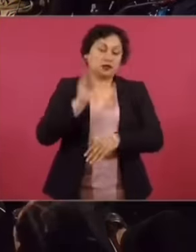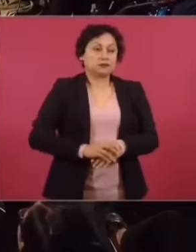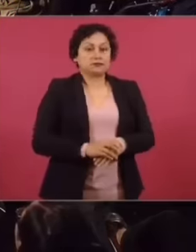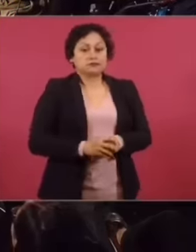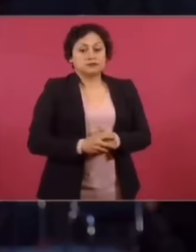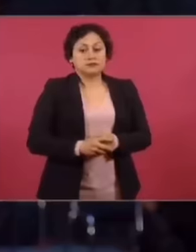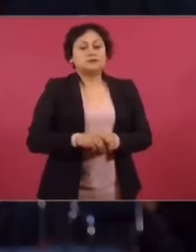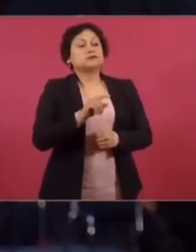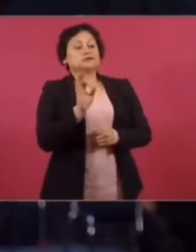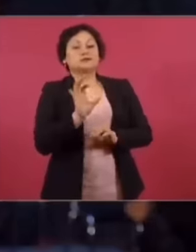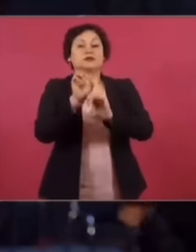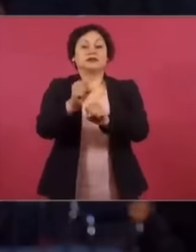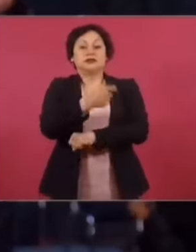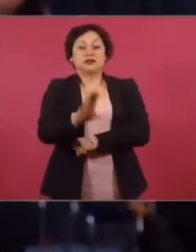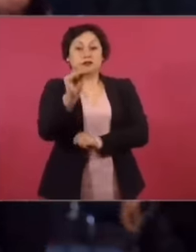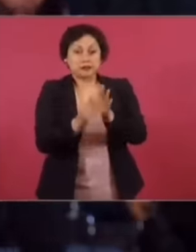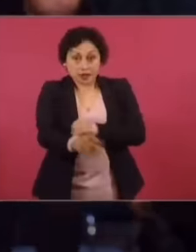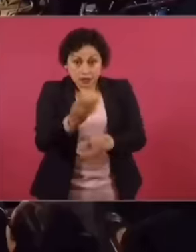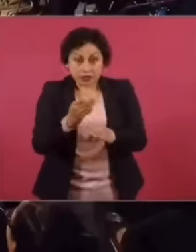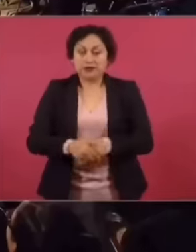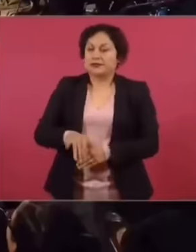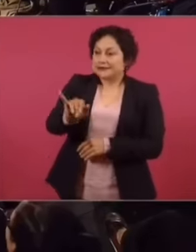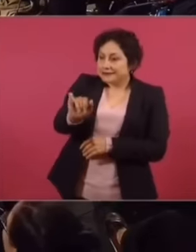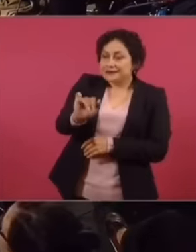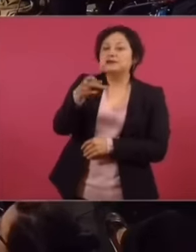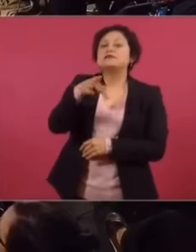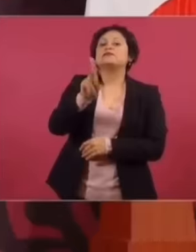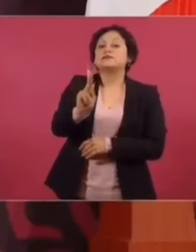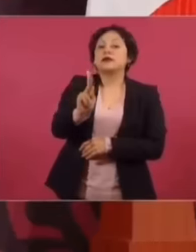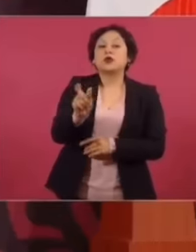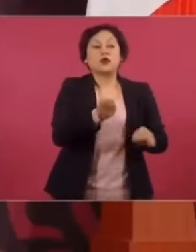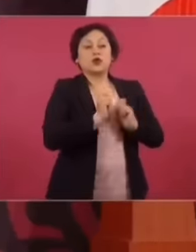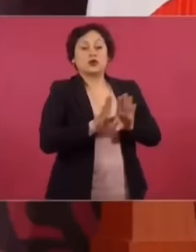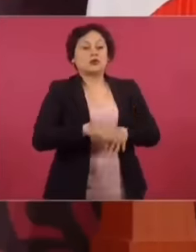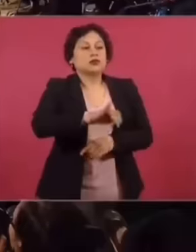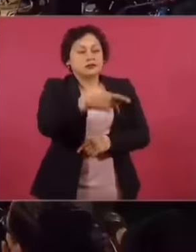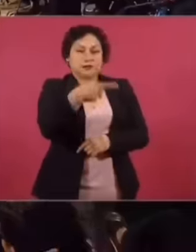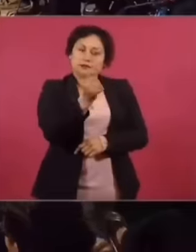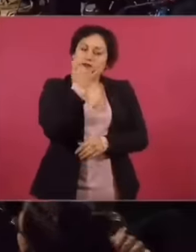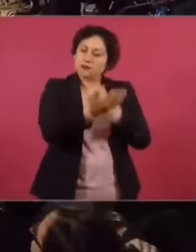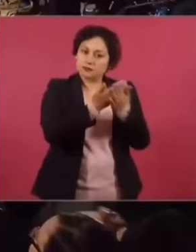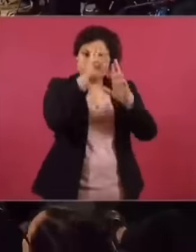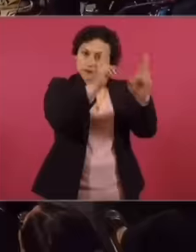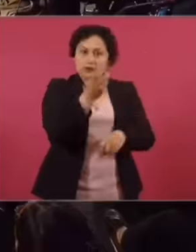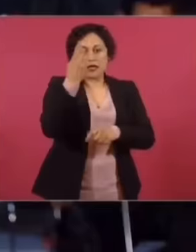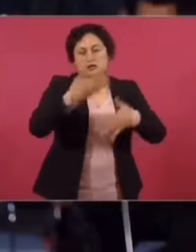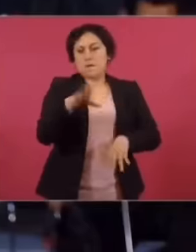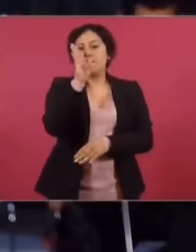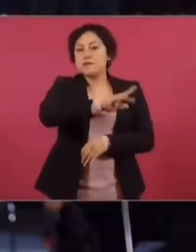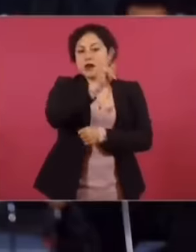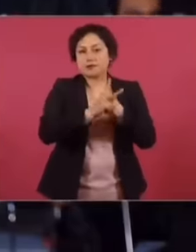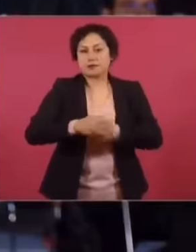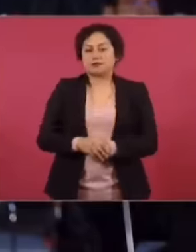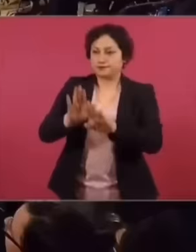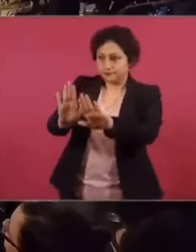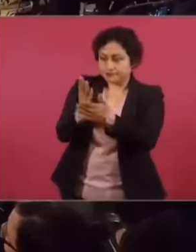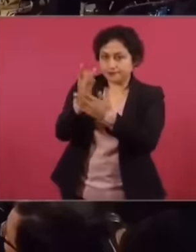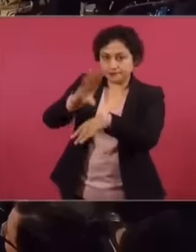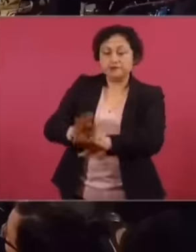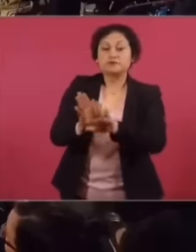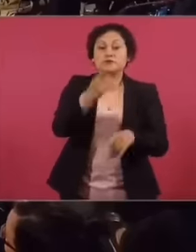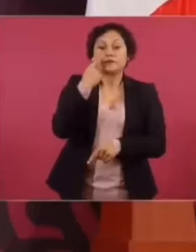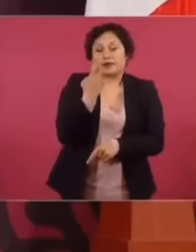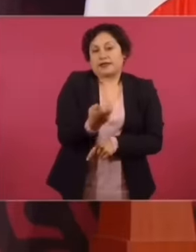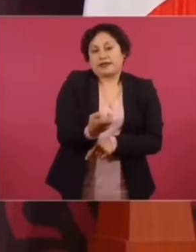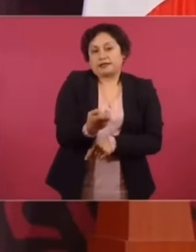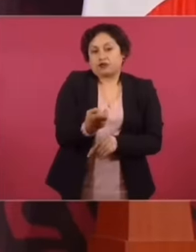Y podrían llegar casi a 190 mil, presidente. Sí, nada más que tienes que tomar en cuenta a dónde lo agarramos. Pero es es una tragedia nacional, con todo respeto, que haya presente como… Permíteme, permíteme. Esta es una parte,